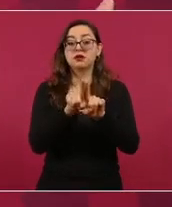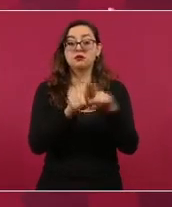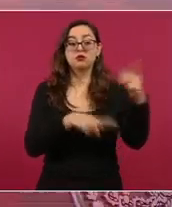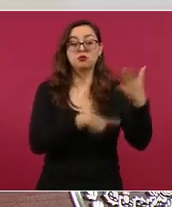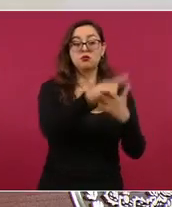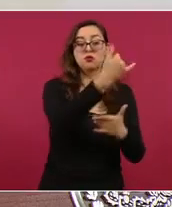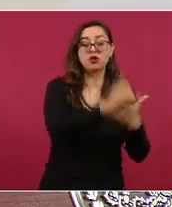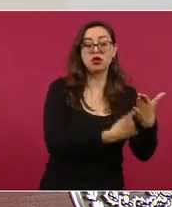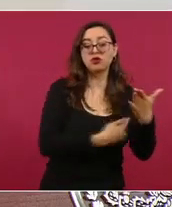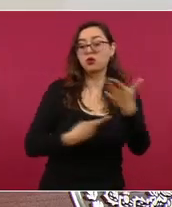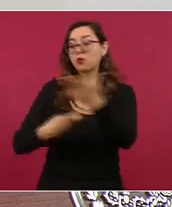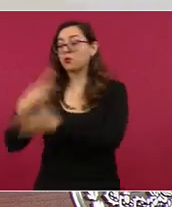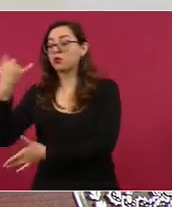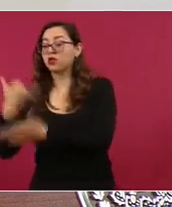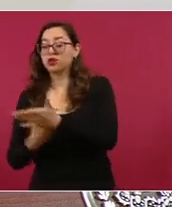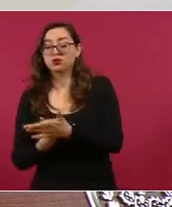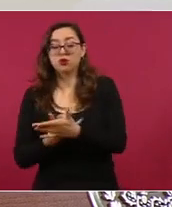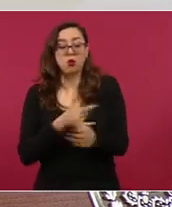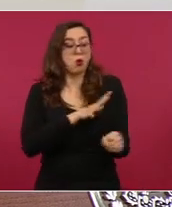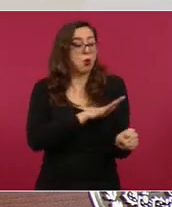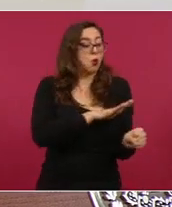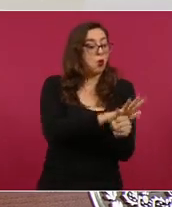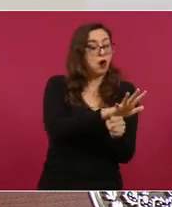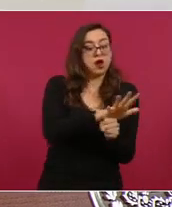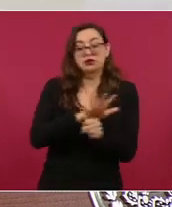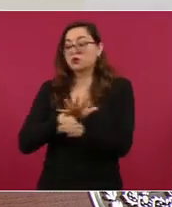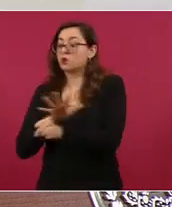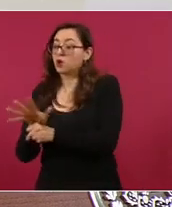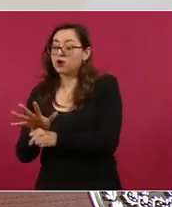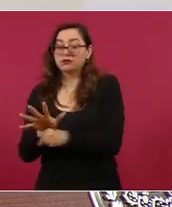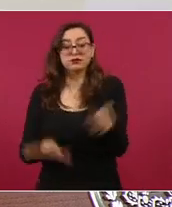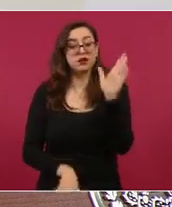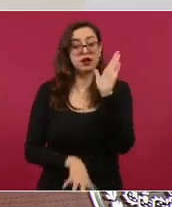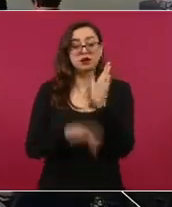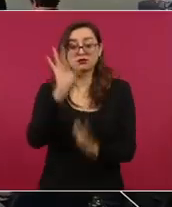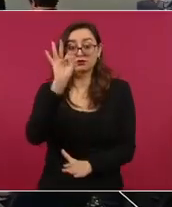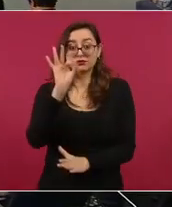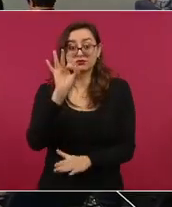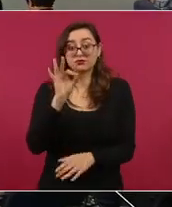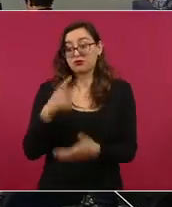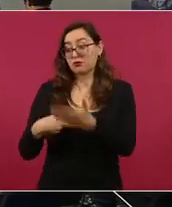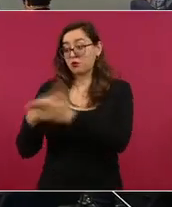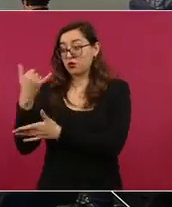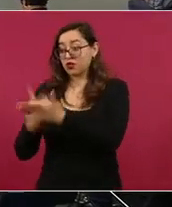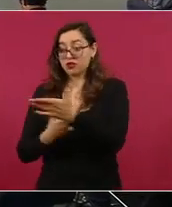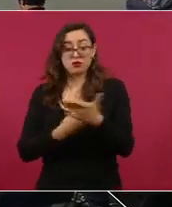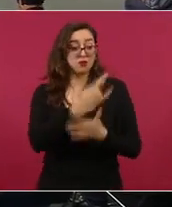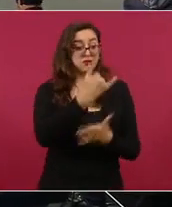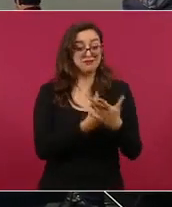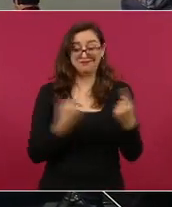por proyectos de nación distintos, contrapuestos.